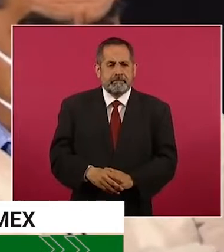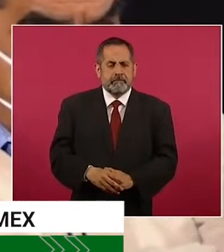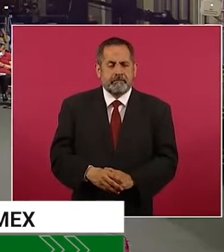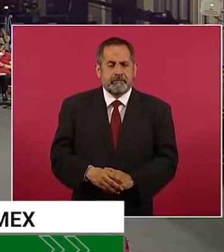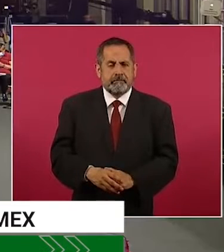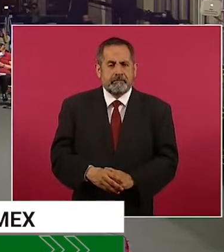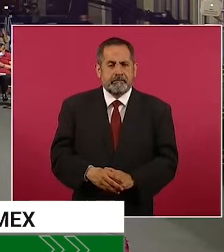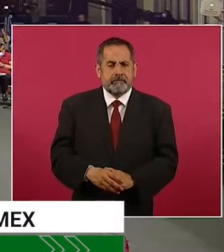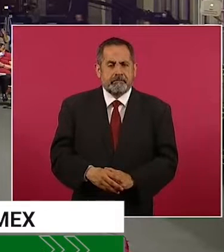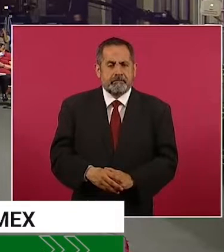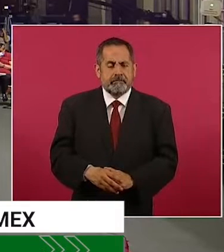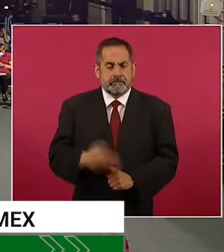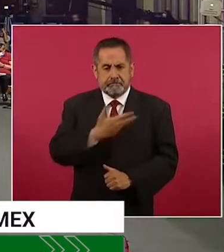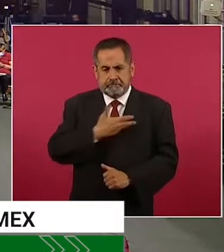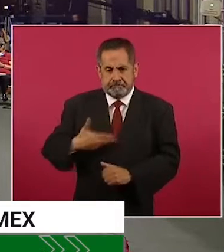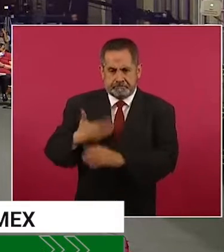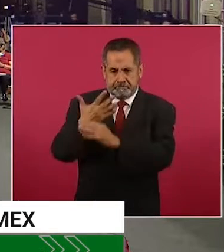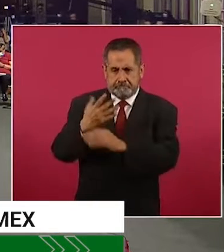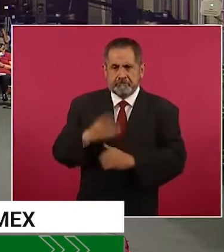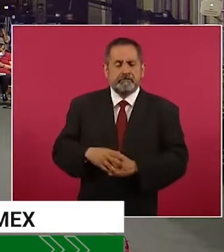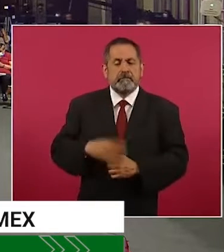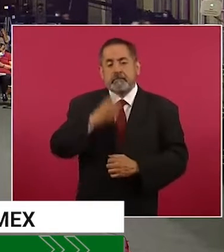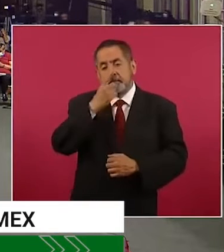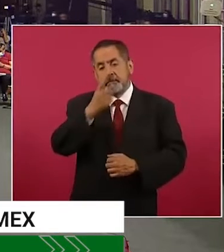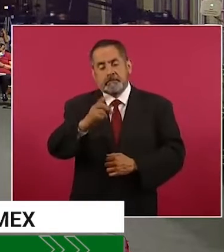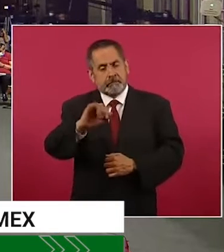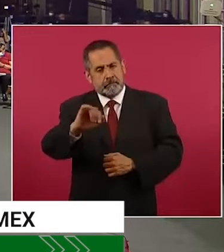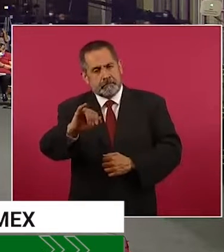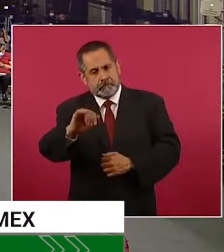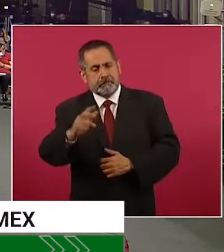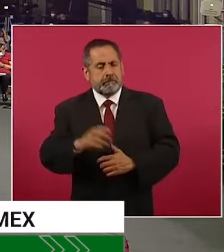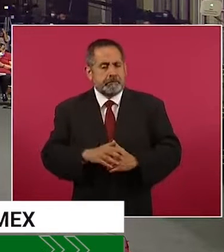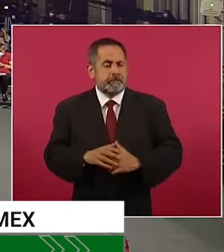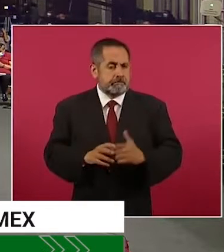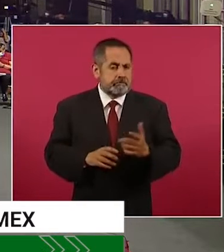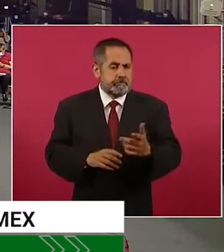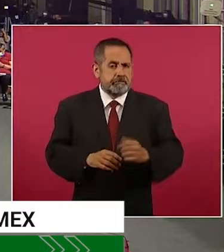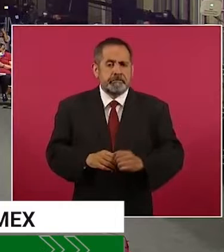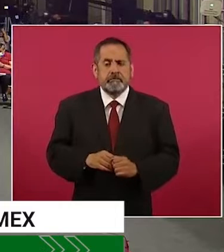de la República investiga el presunto fraude en Segalmex. Hay un